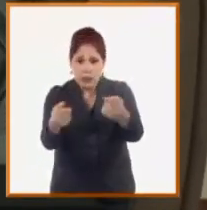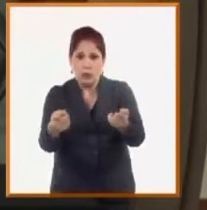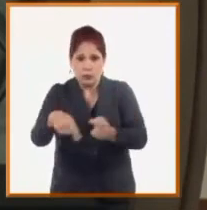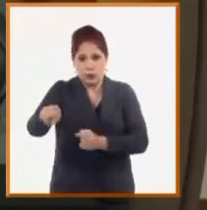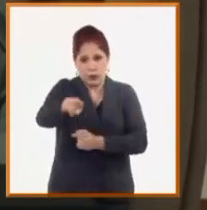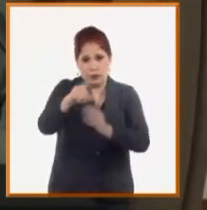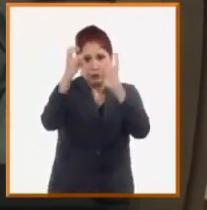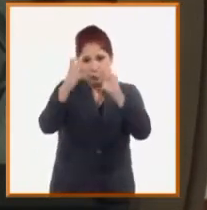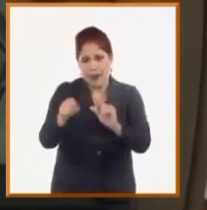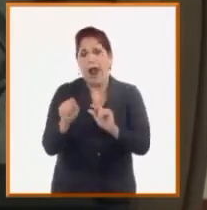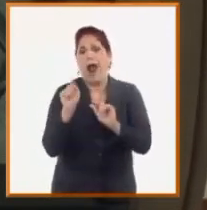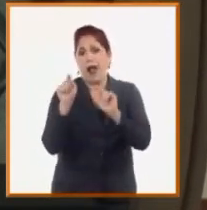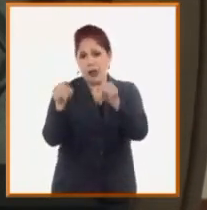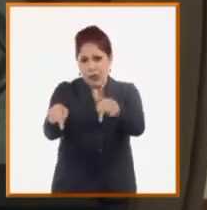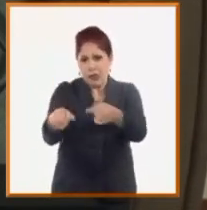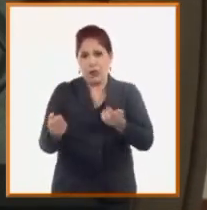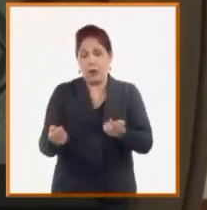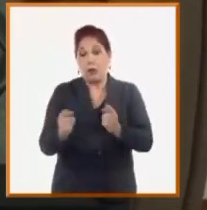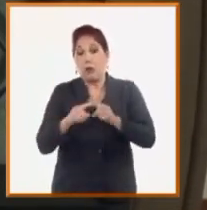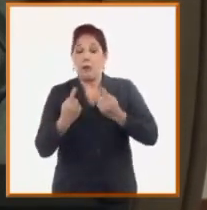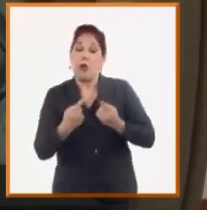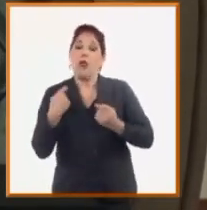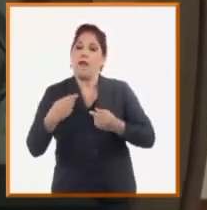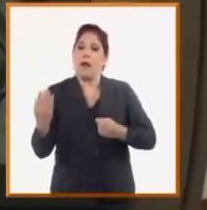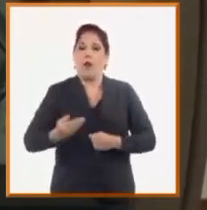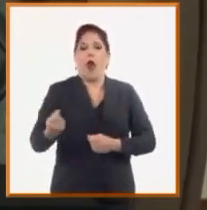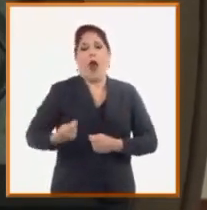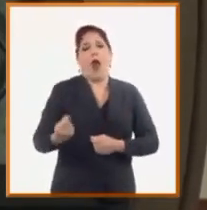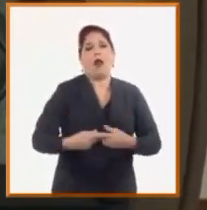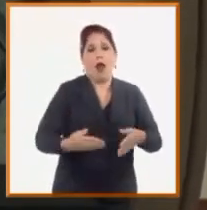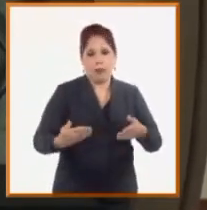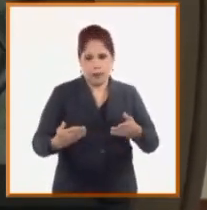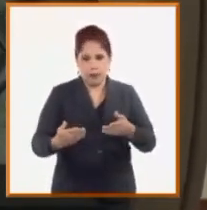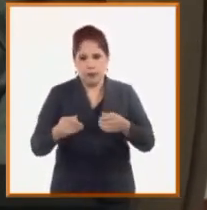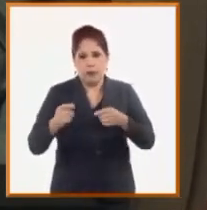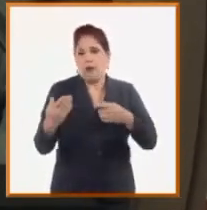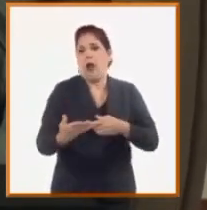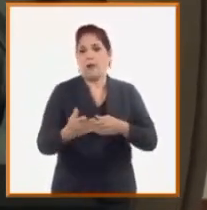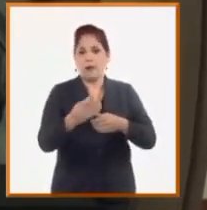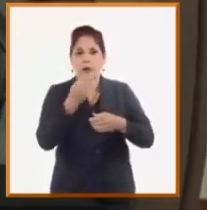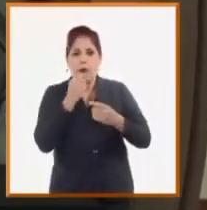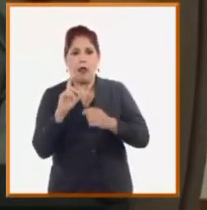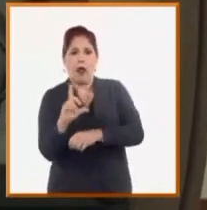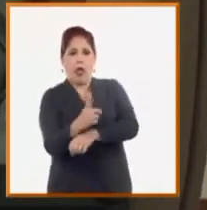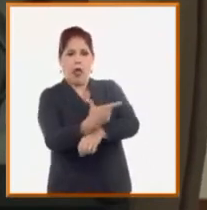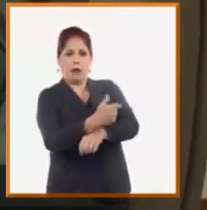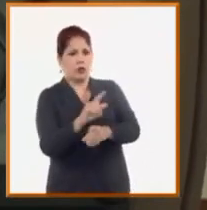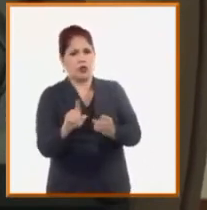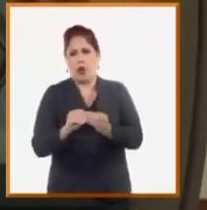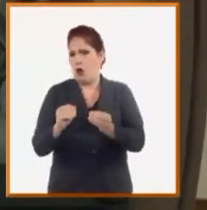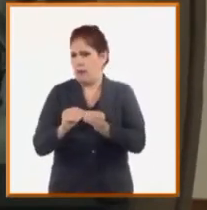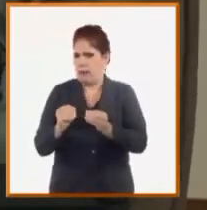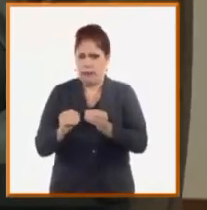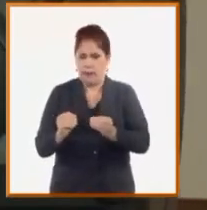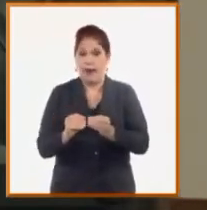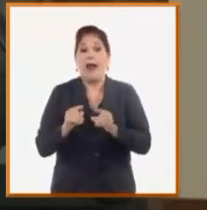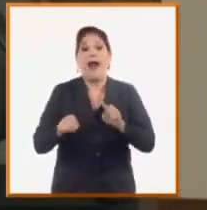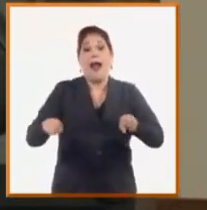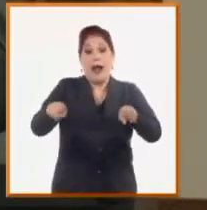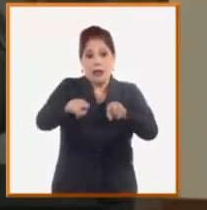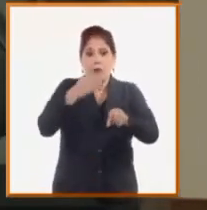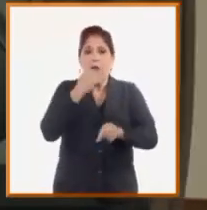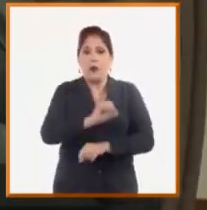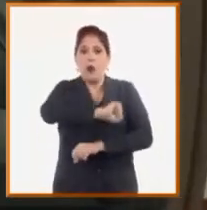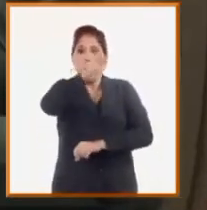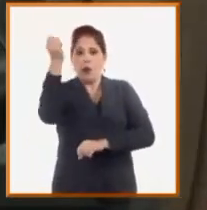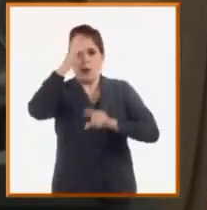Ahí están las demostraciones de eso. Lo que pasa es que tenemos que apurarnos en lograr que eso de verdad se aplique en todos los lugares. Lo que están haciendo bien, lo podamos lograr en